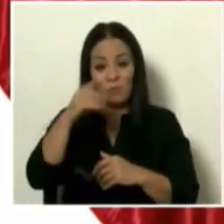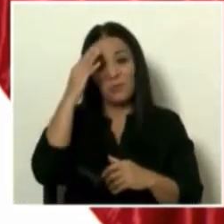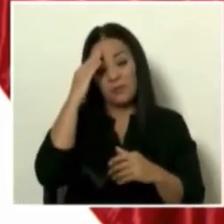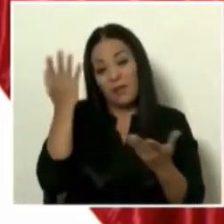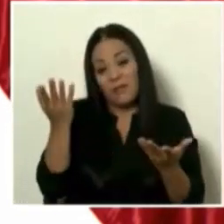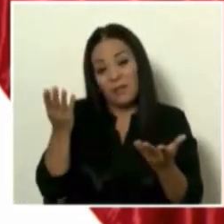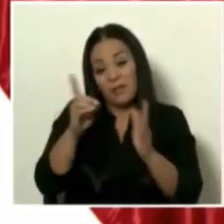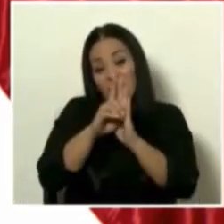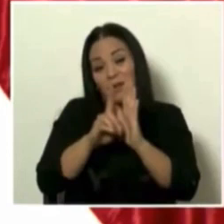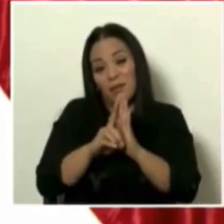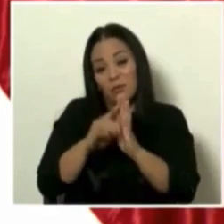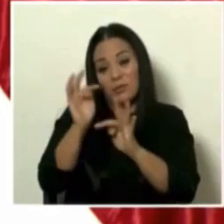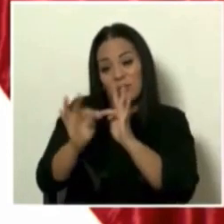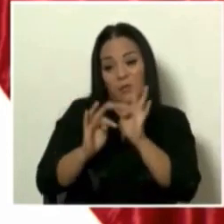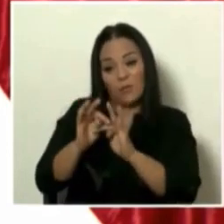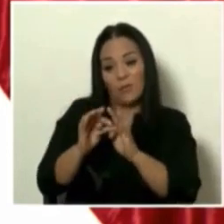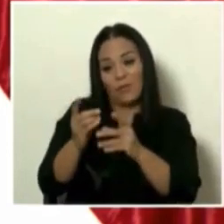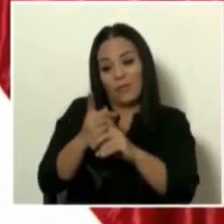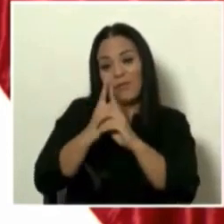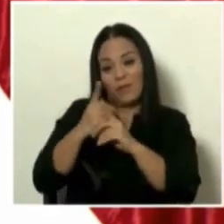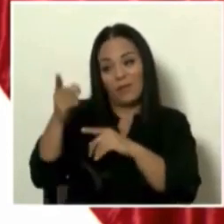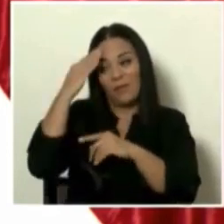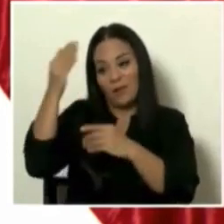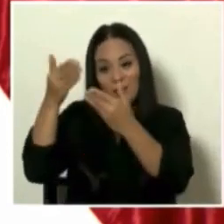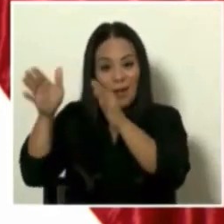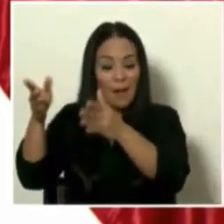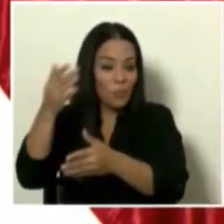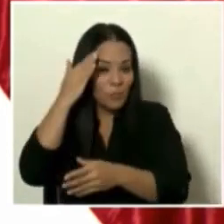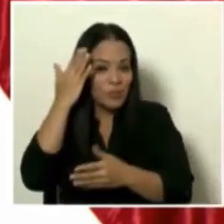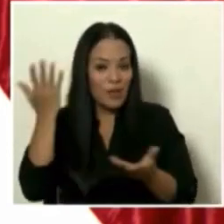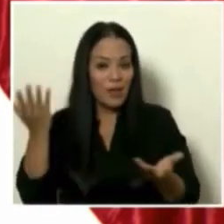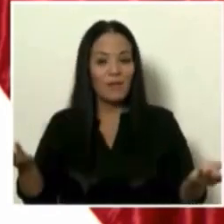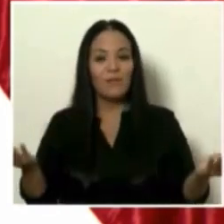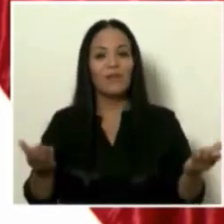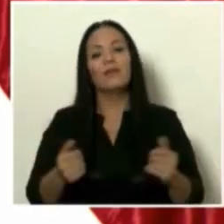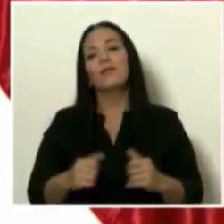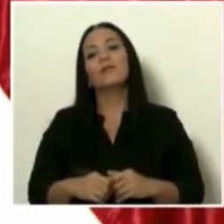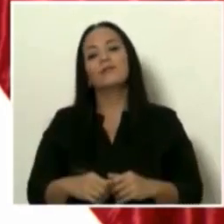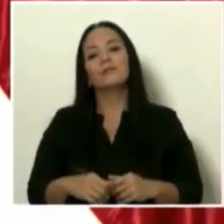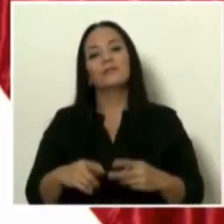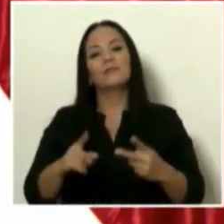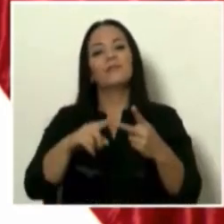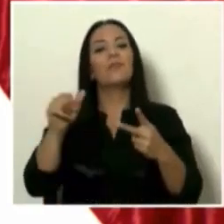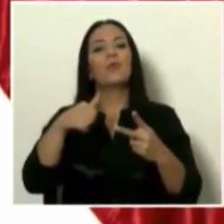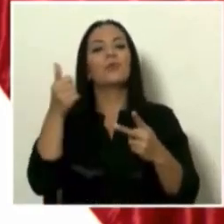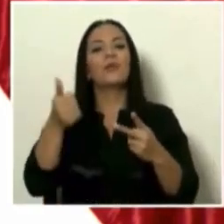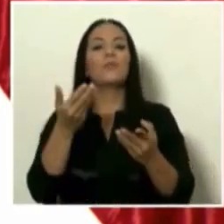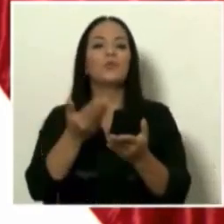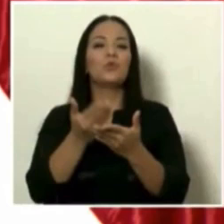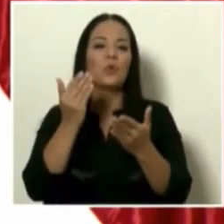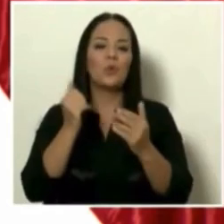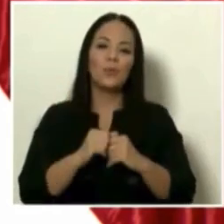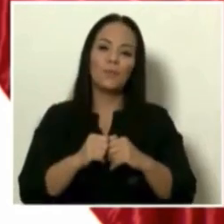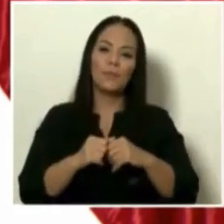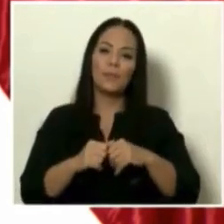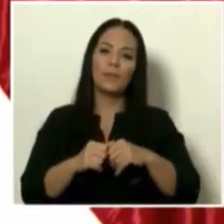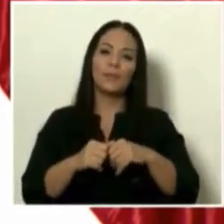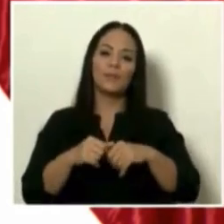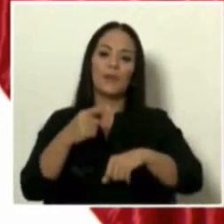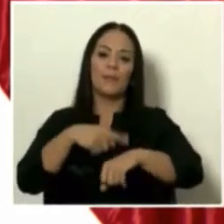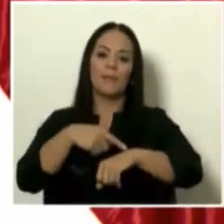naturaleza defiende el Frente Amplio. En la moción... del plazo